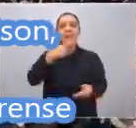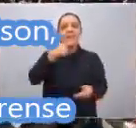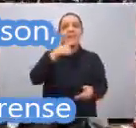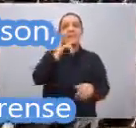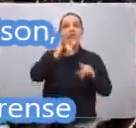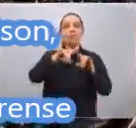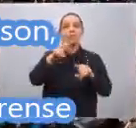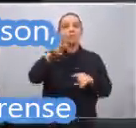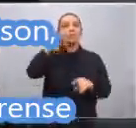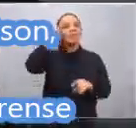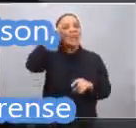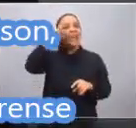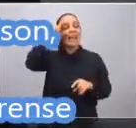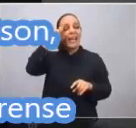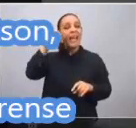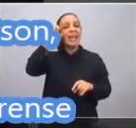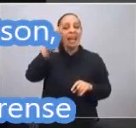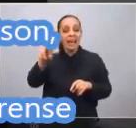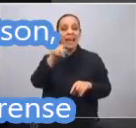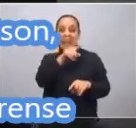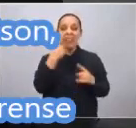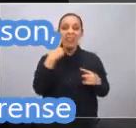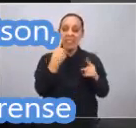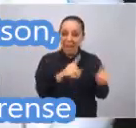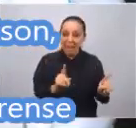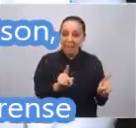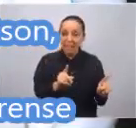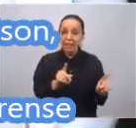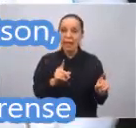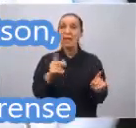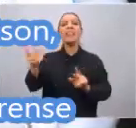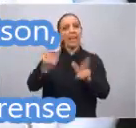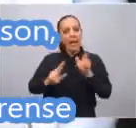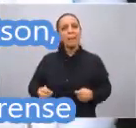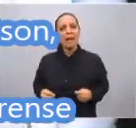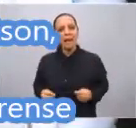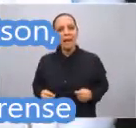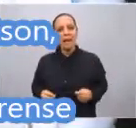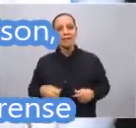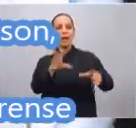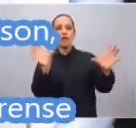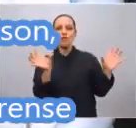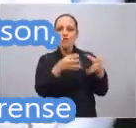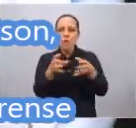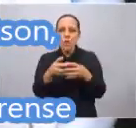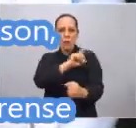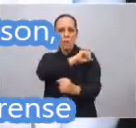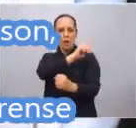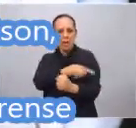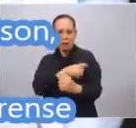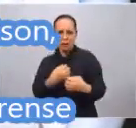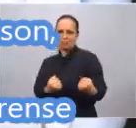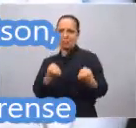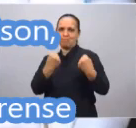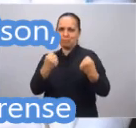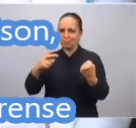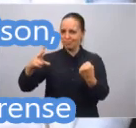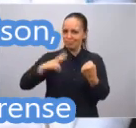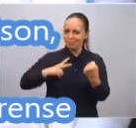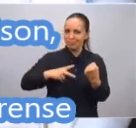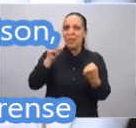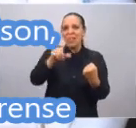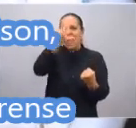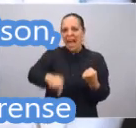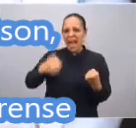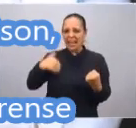Sturzenegger es algo distinto. Díganme si los grupos más poderosos de la Argentina que le